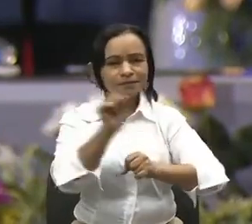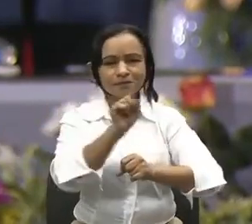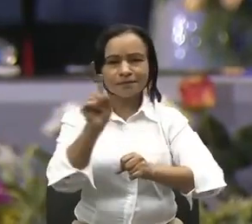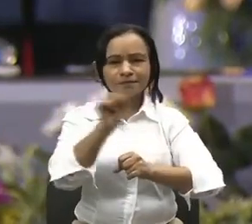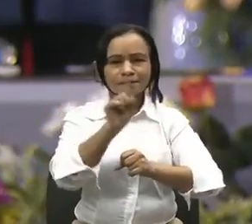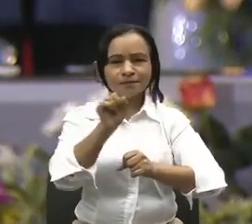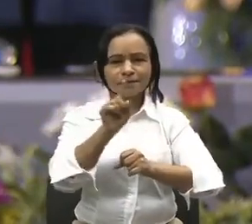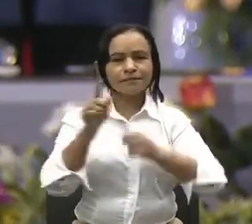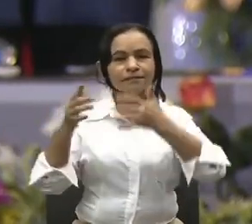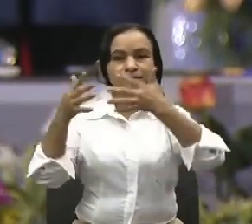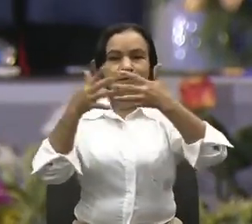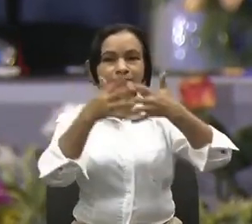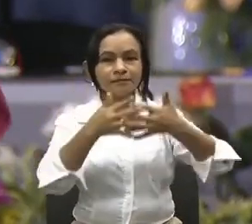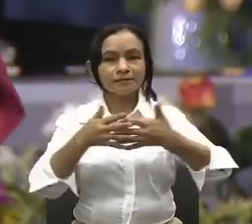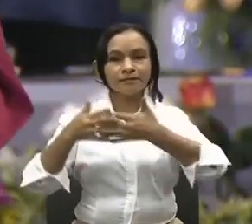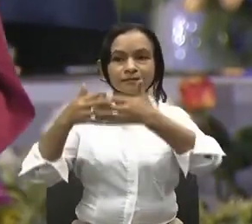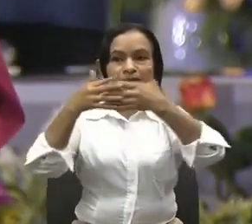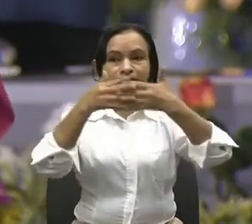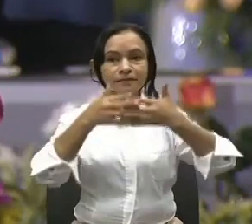Y en los Estados Unidos